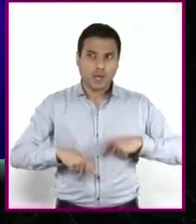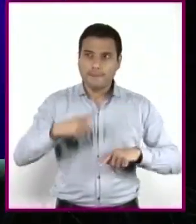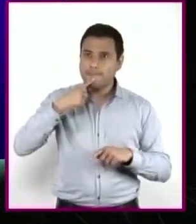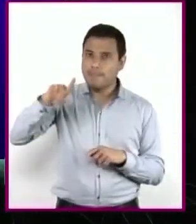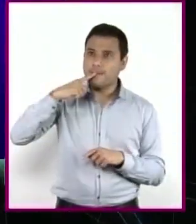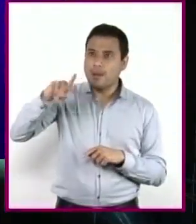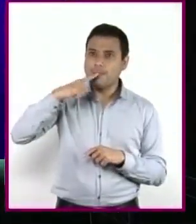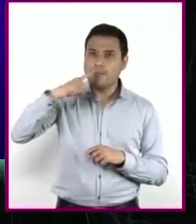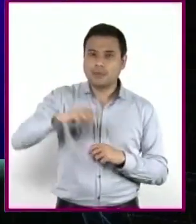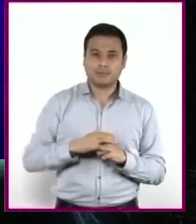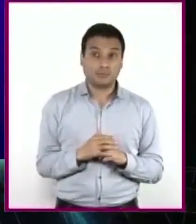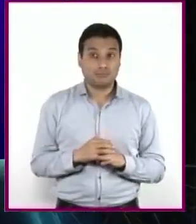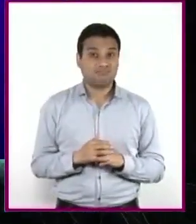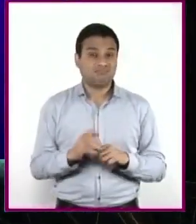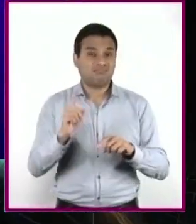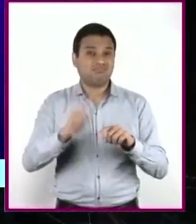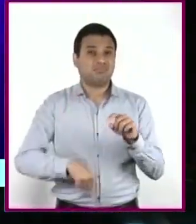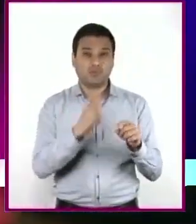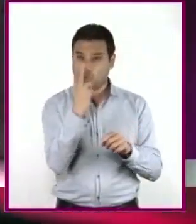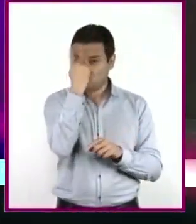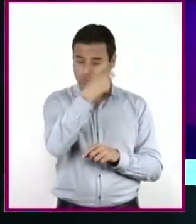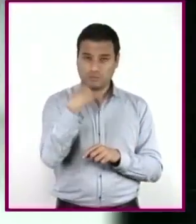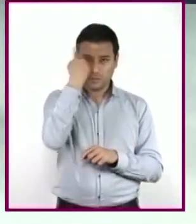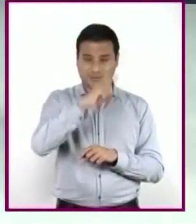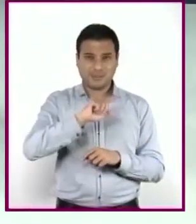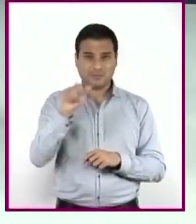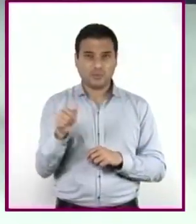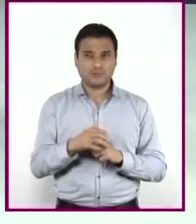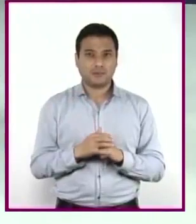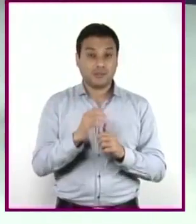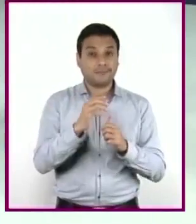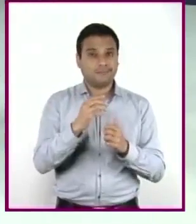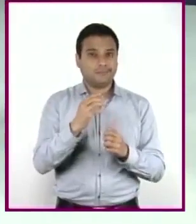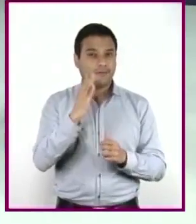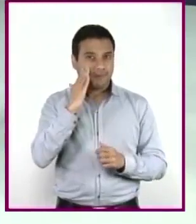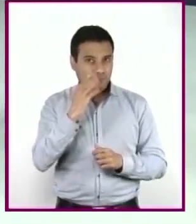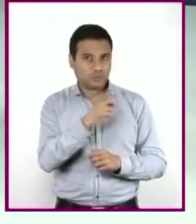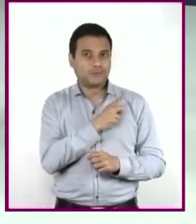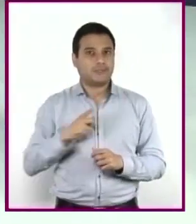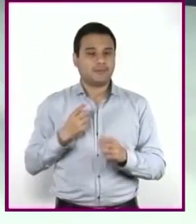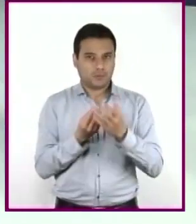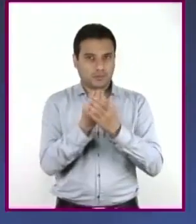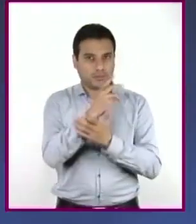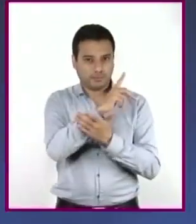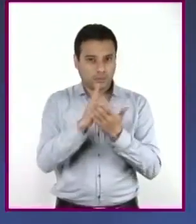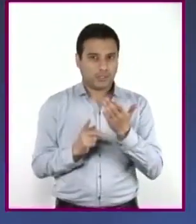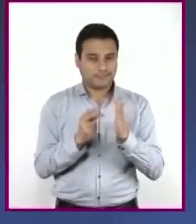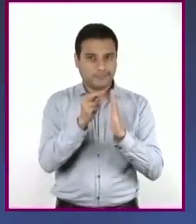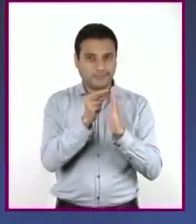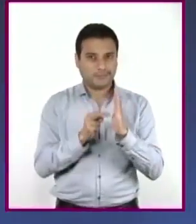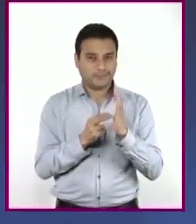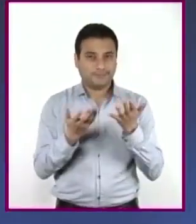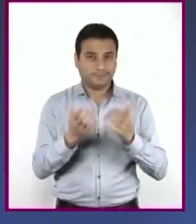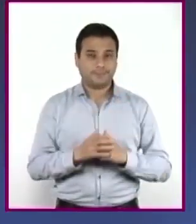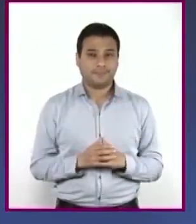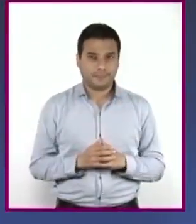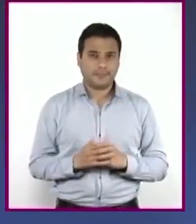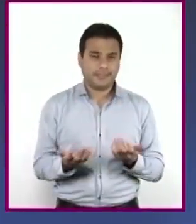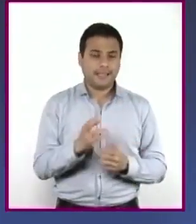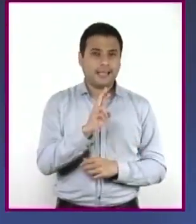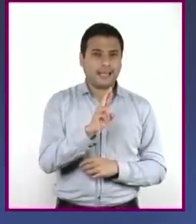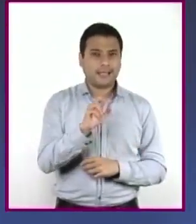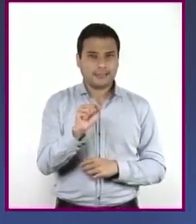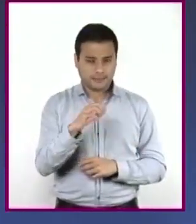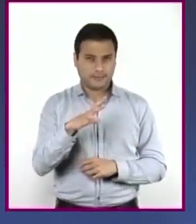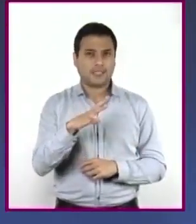de los reportes. Su política sobre contenidos violentos tuvo que replantearse. Mucho ojo ahí. Pese a que las redes sociales